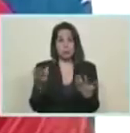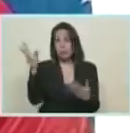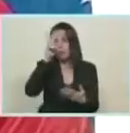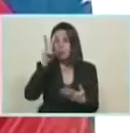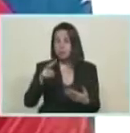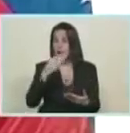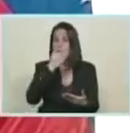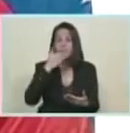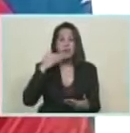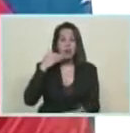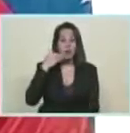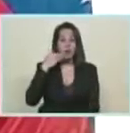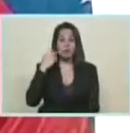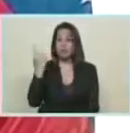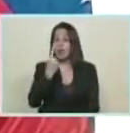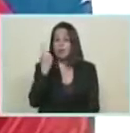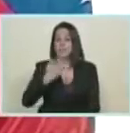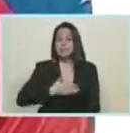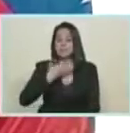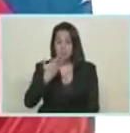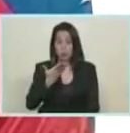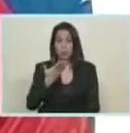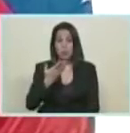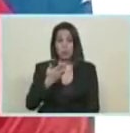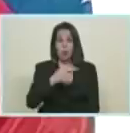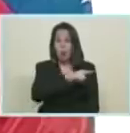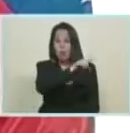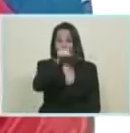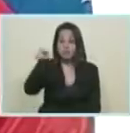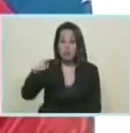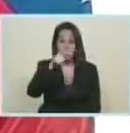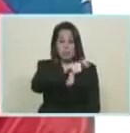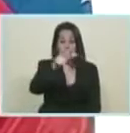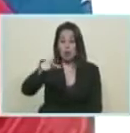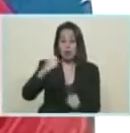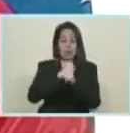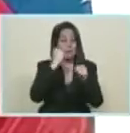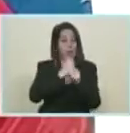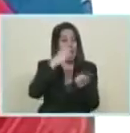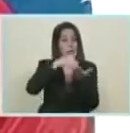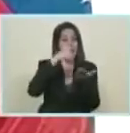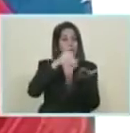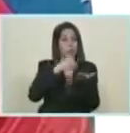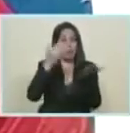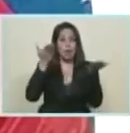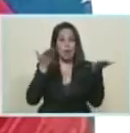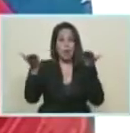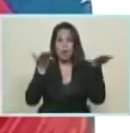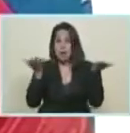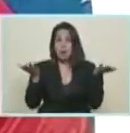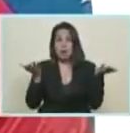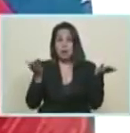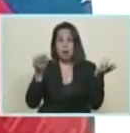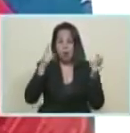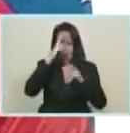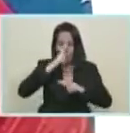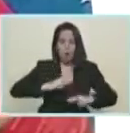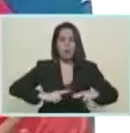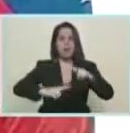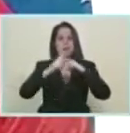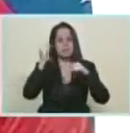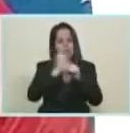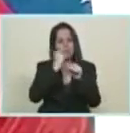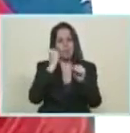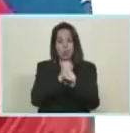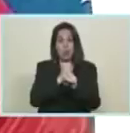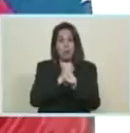Y eso solo es posible con una clase obrera, trabajadora, productiva, honesta. Lo tenemos todo